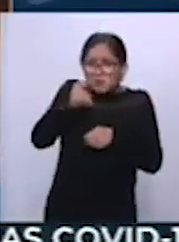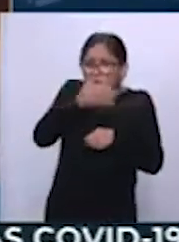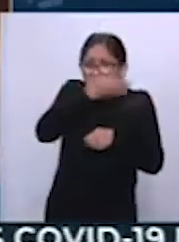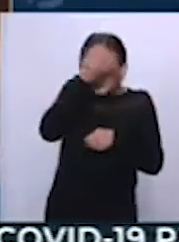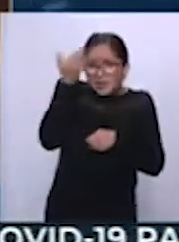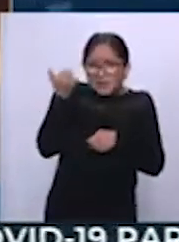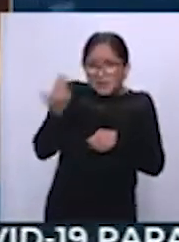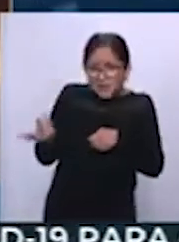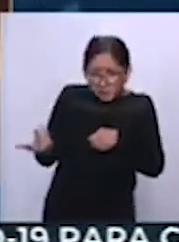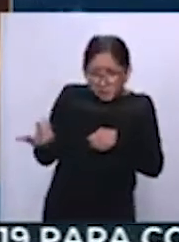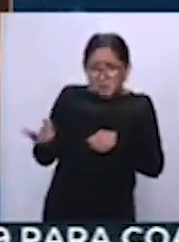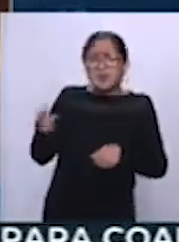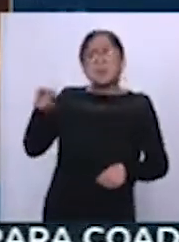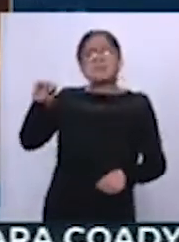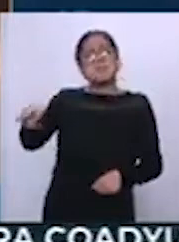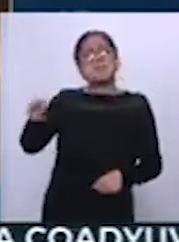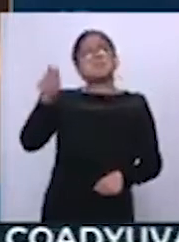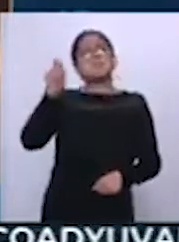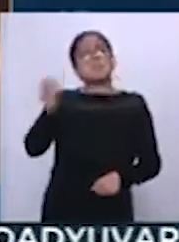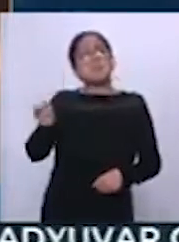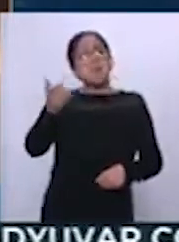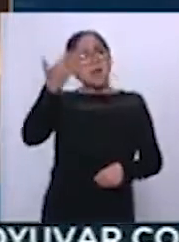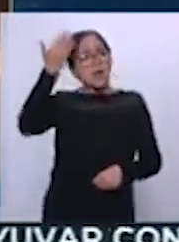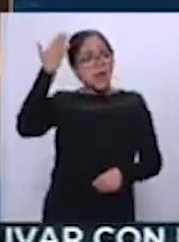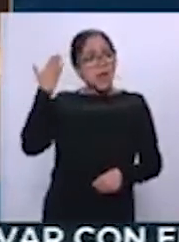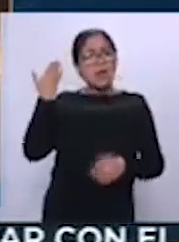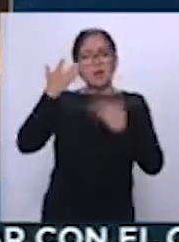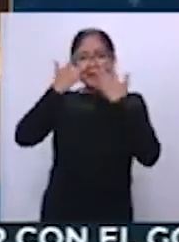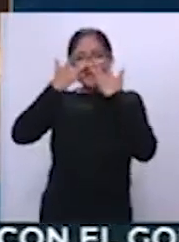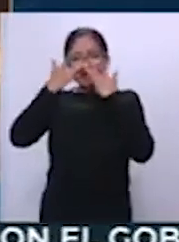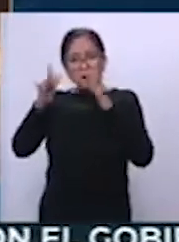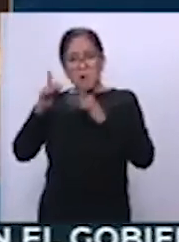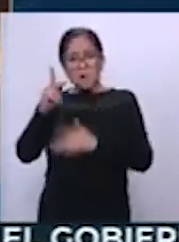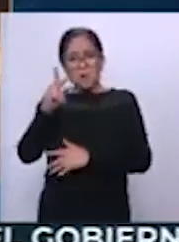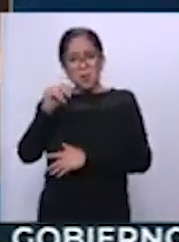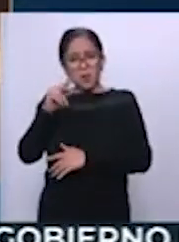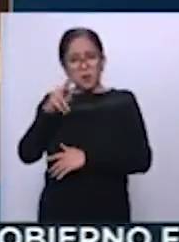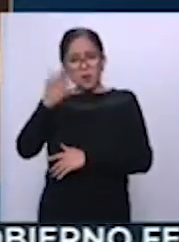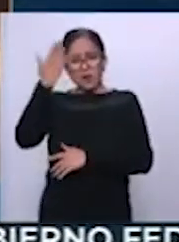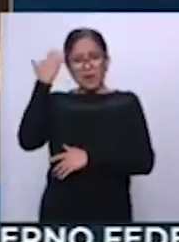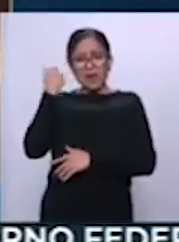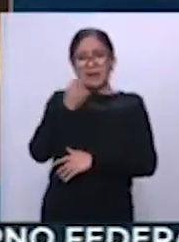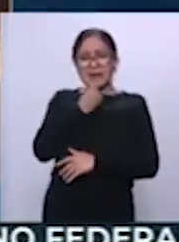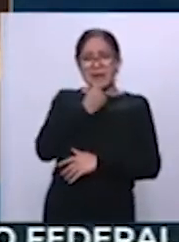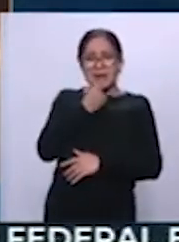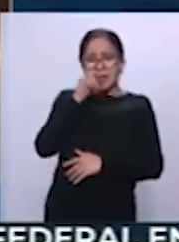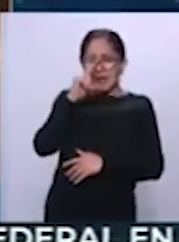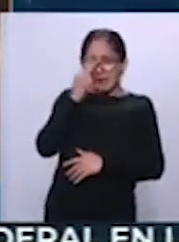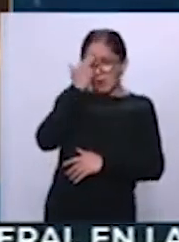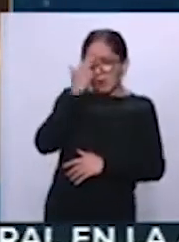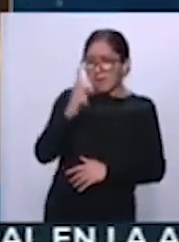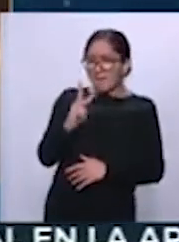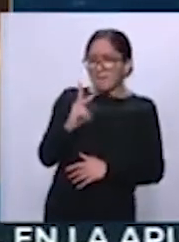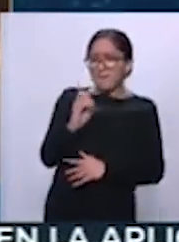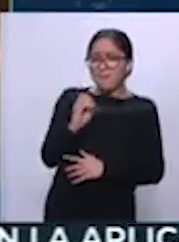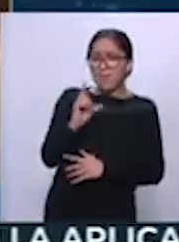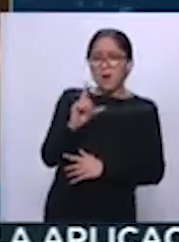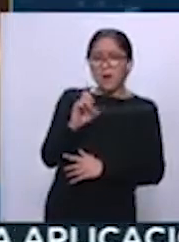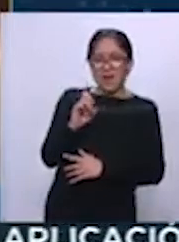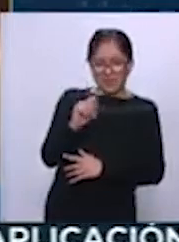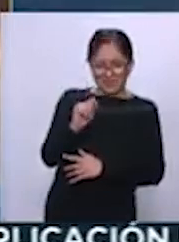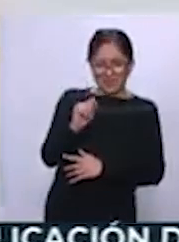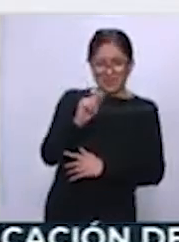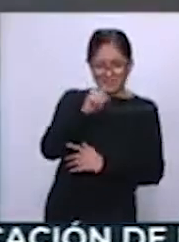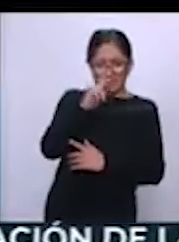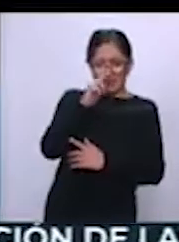Solo fue que renunció quien era el procurador por el caso de la niña Polet, que recordarán bien, el caso de la niña